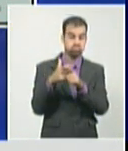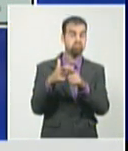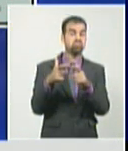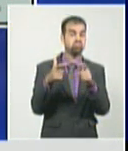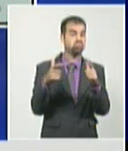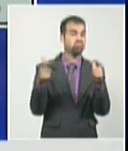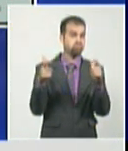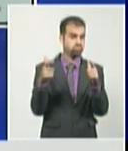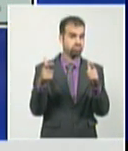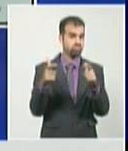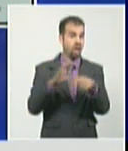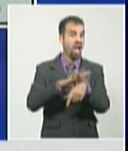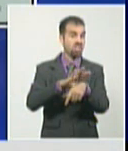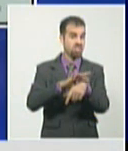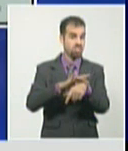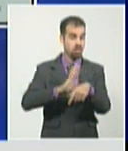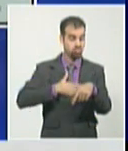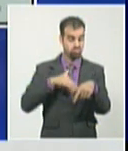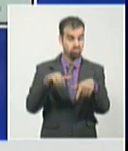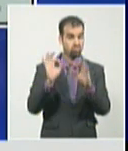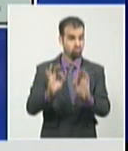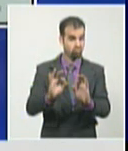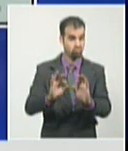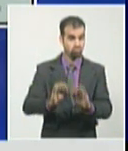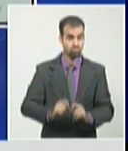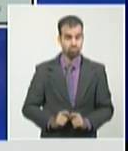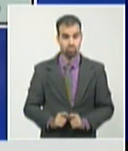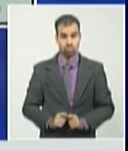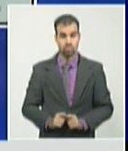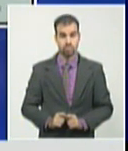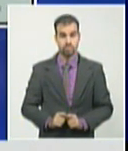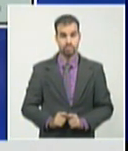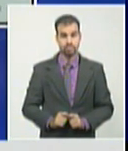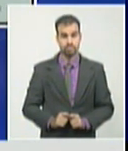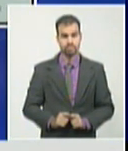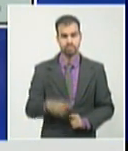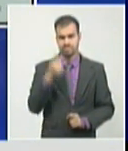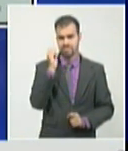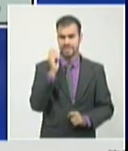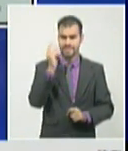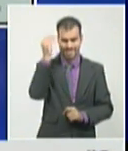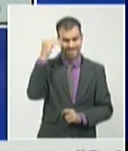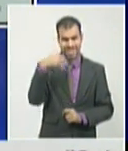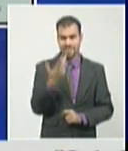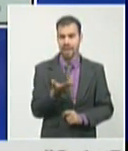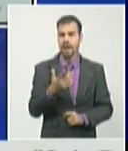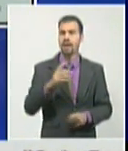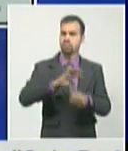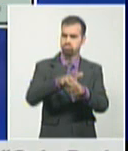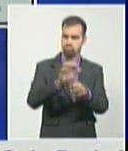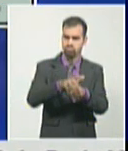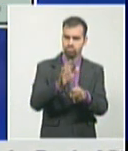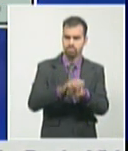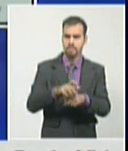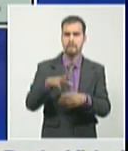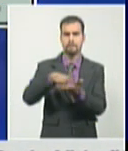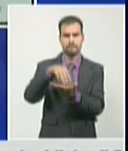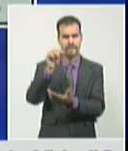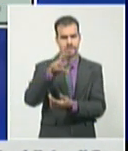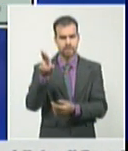de auto pero pudiéramos decir que arroyo naranjo plazas entrarán a hacer